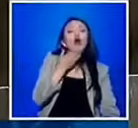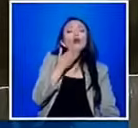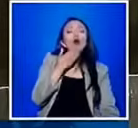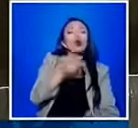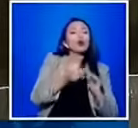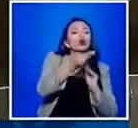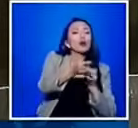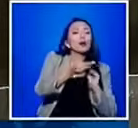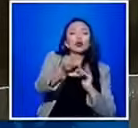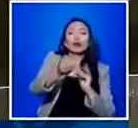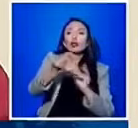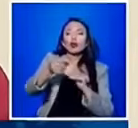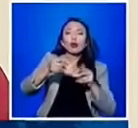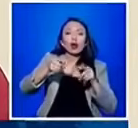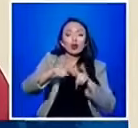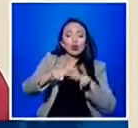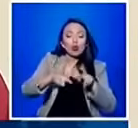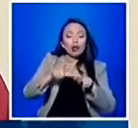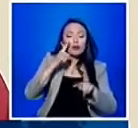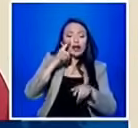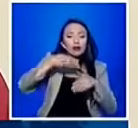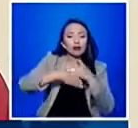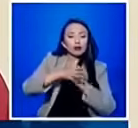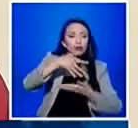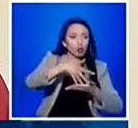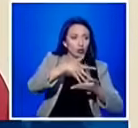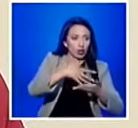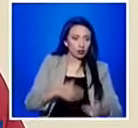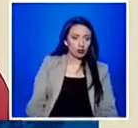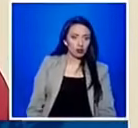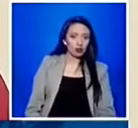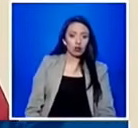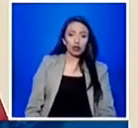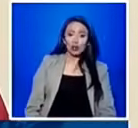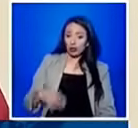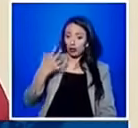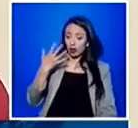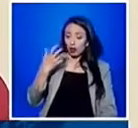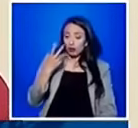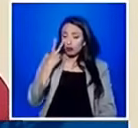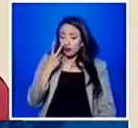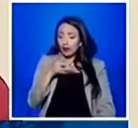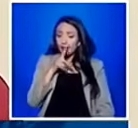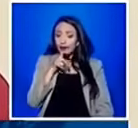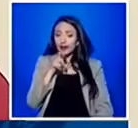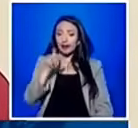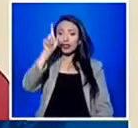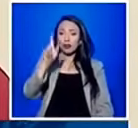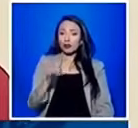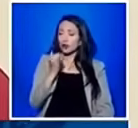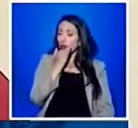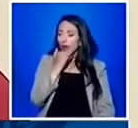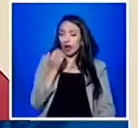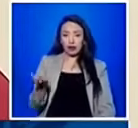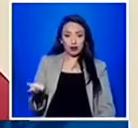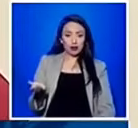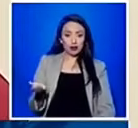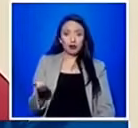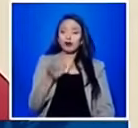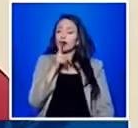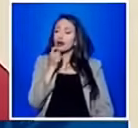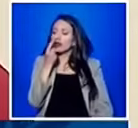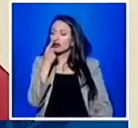a lo que la universidad responde. Nosotros sí vamos justamente a mirar qué personas son las que están haciendo esto, qué